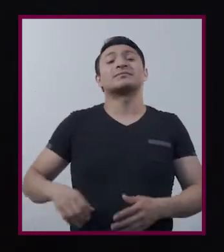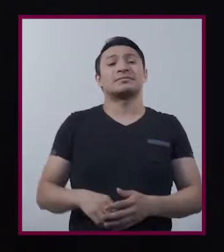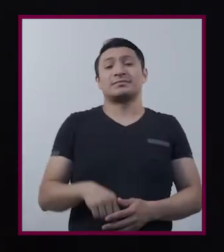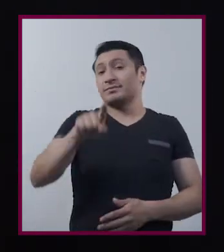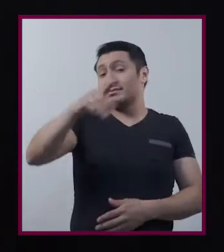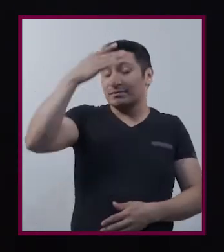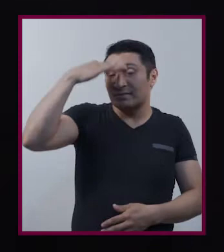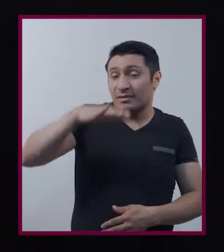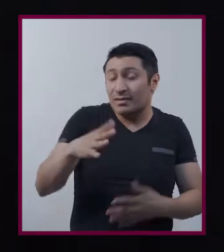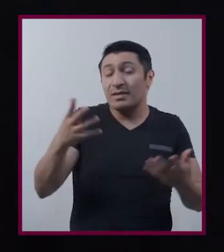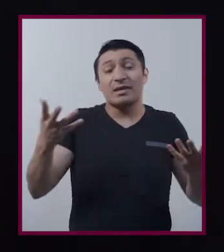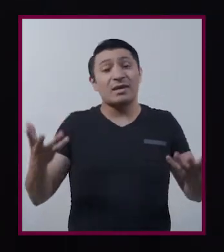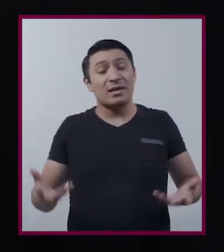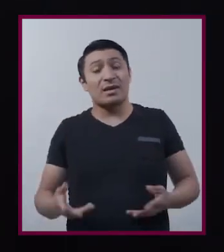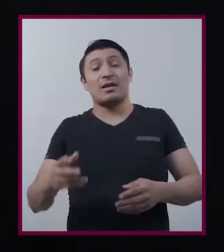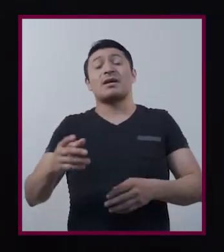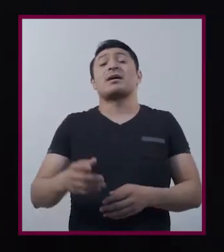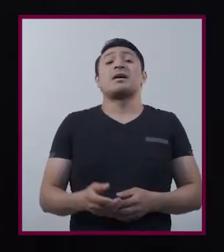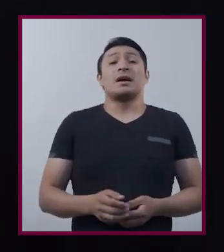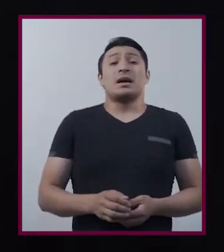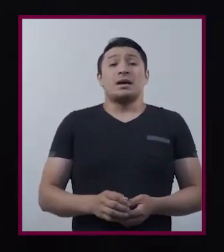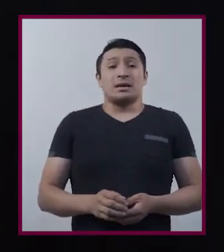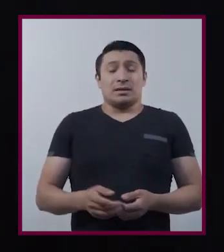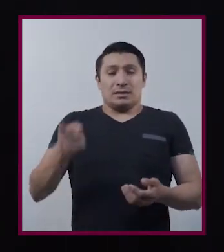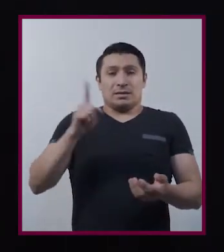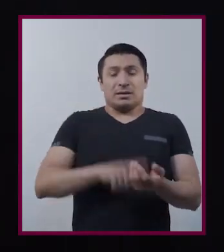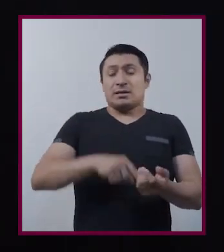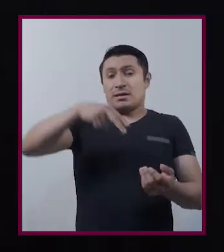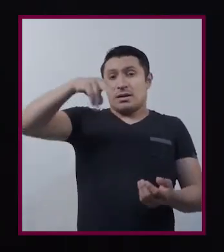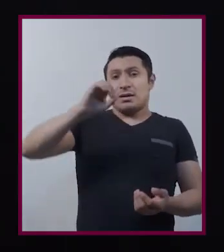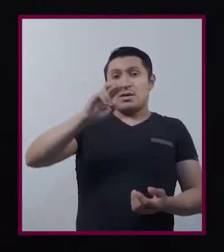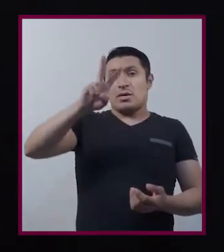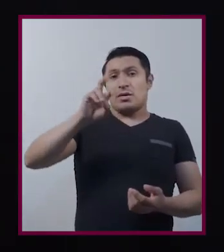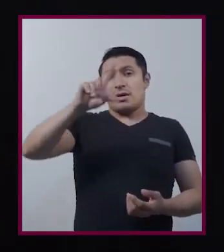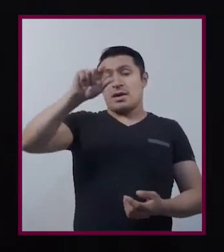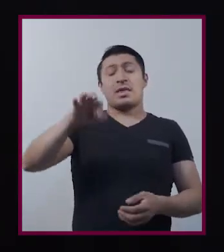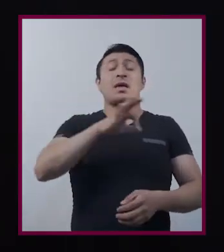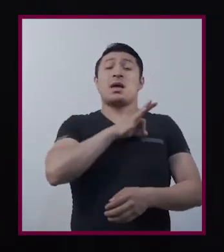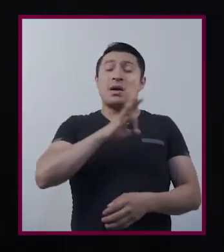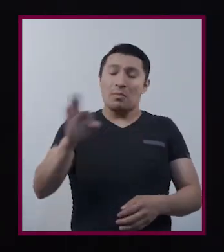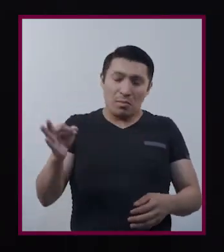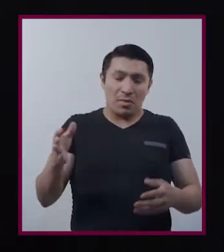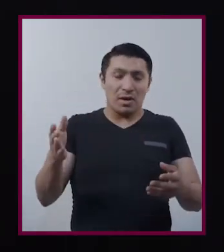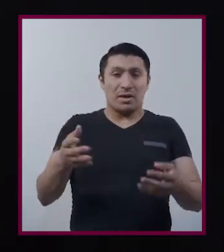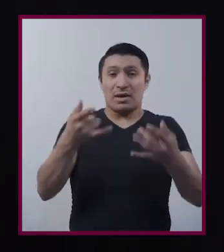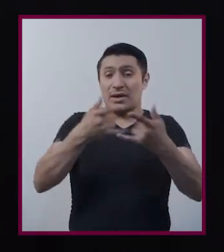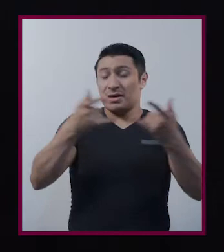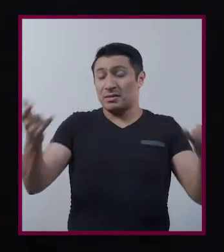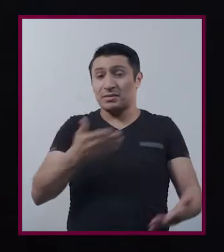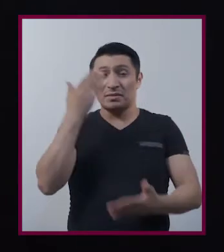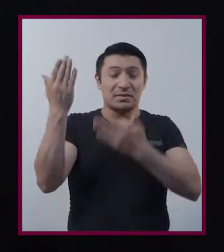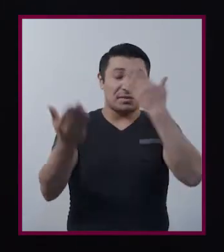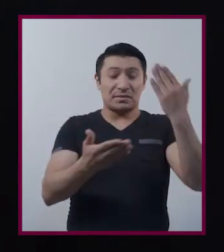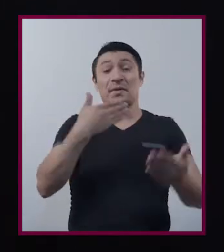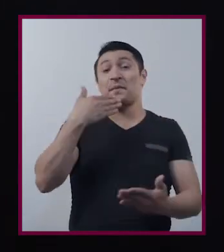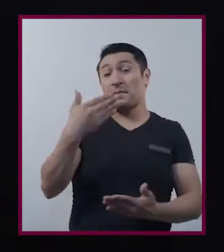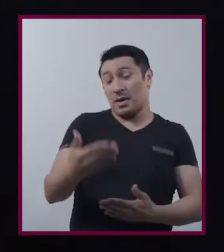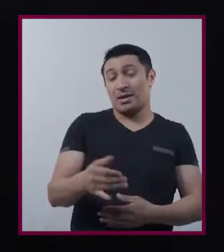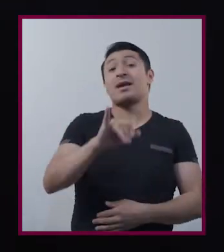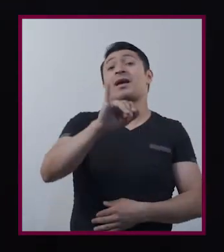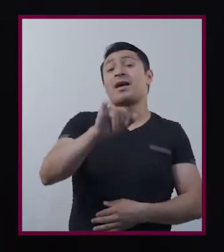imperio. ¿Sabías que las obras literarias, sobre todo la novela, pueden ser una muy buena forma para estudiar la